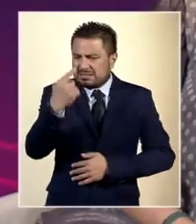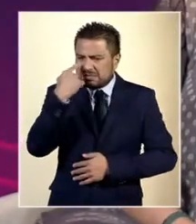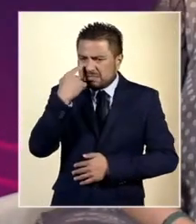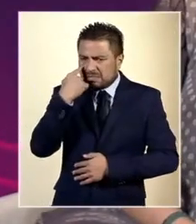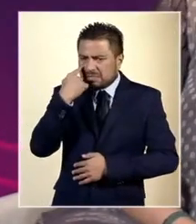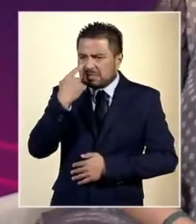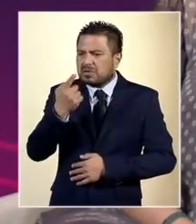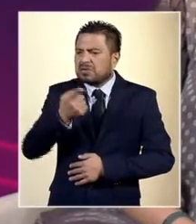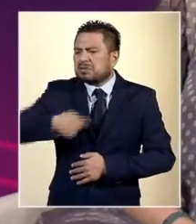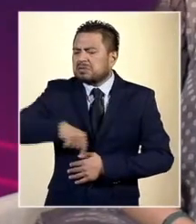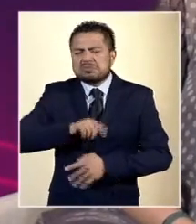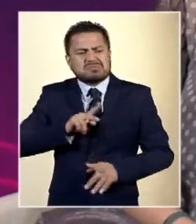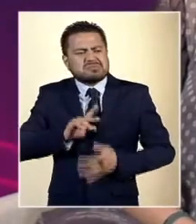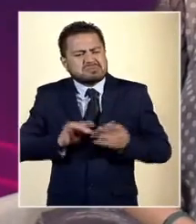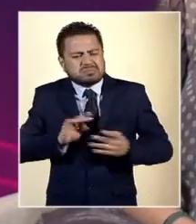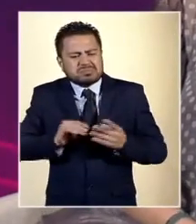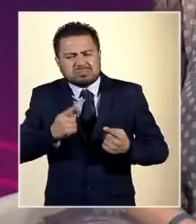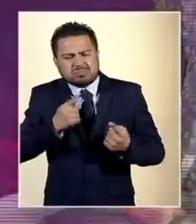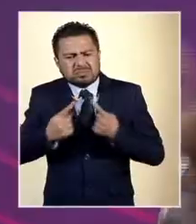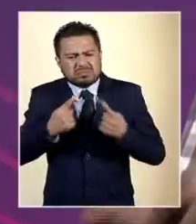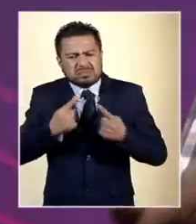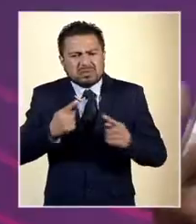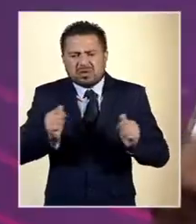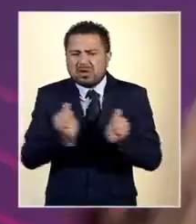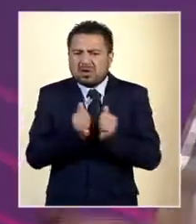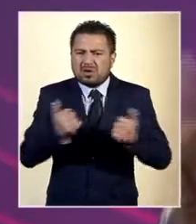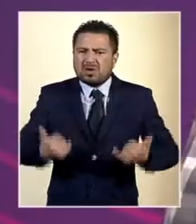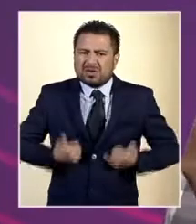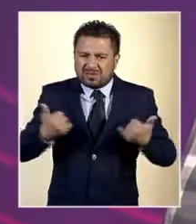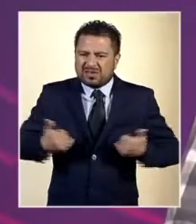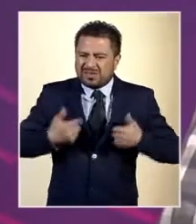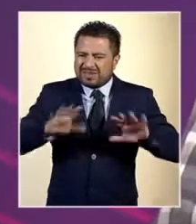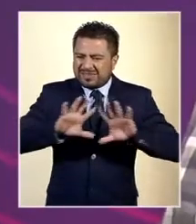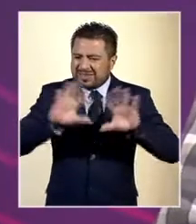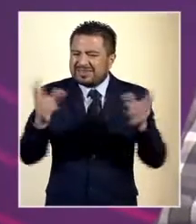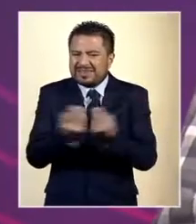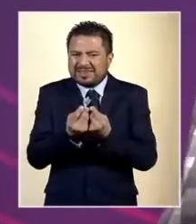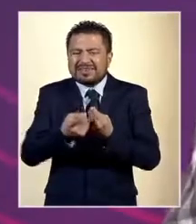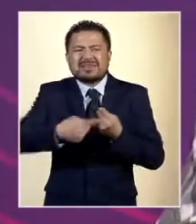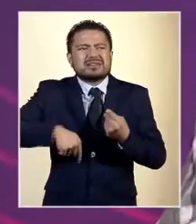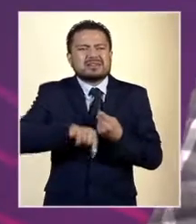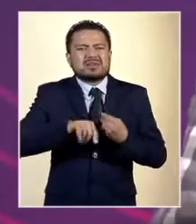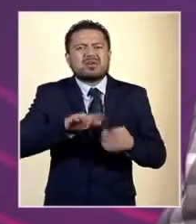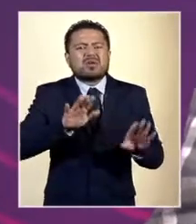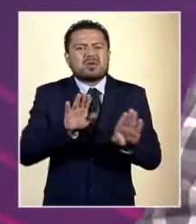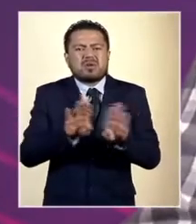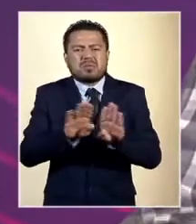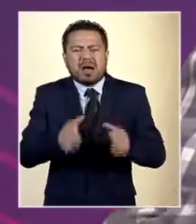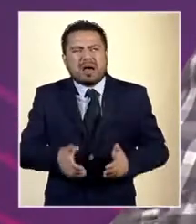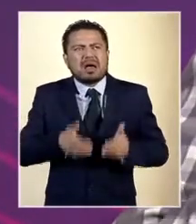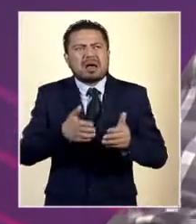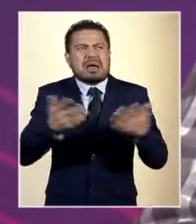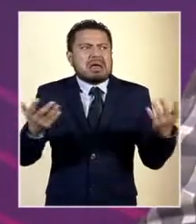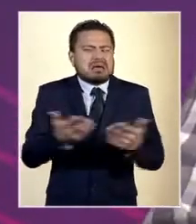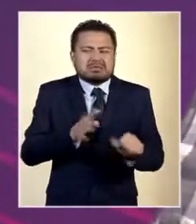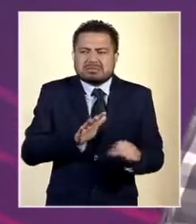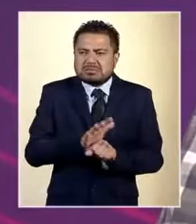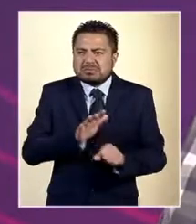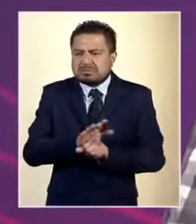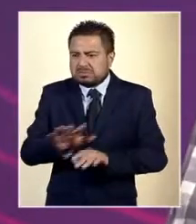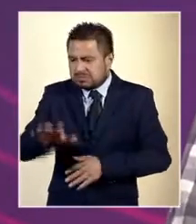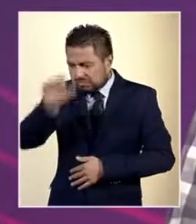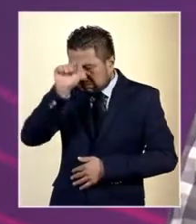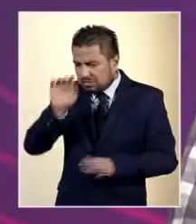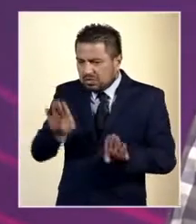nosotros platicamos con los chavos, las chavas sobre, pues estás en la calle, ¿qué haces? ¿Cómo te